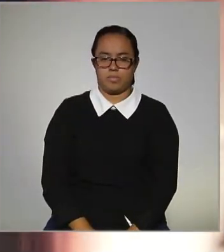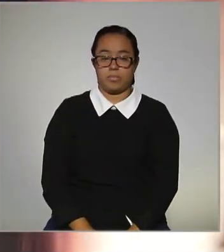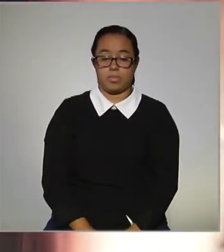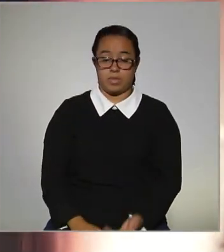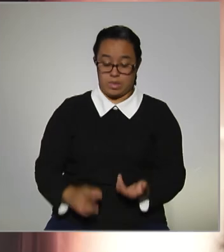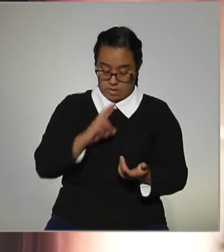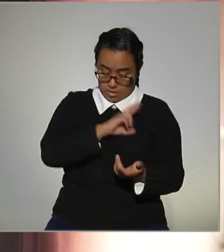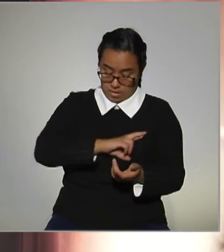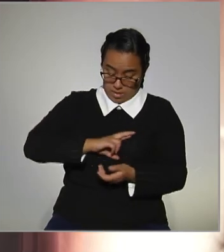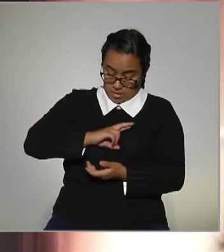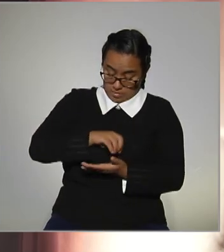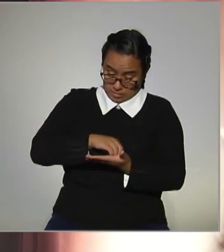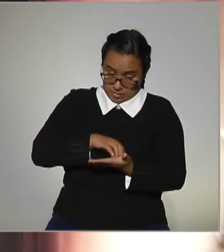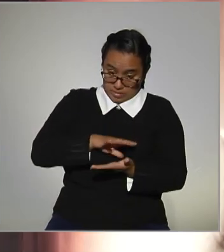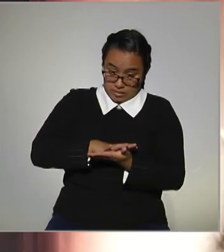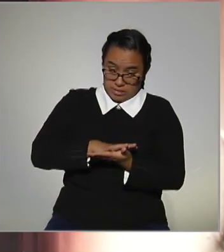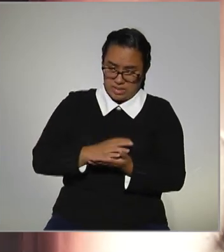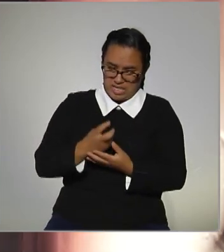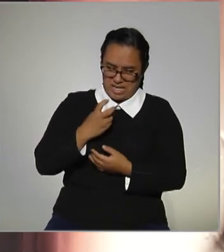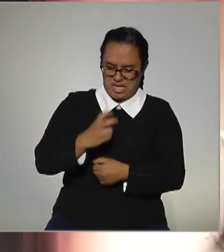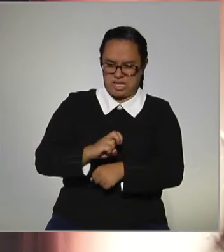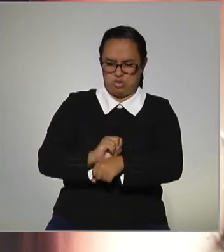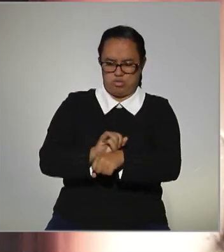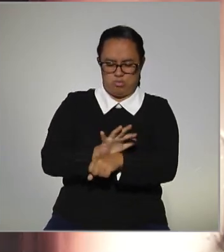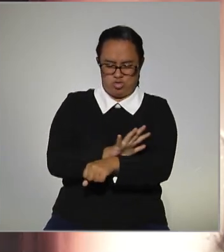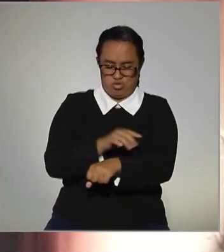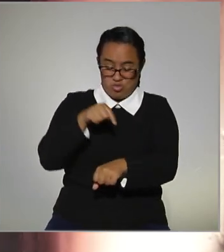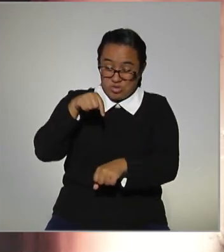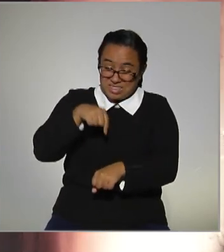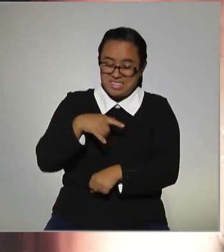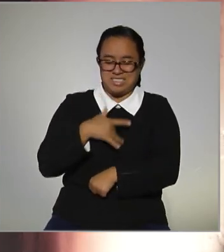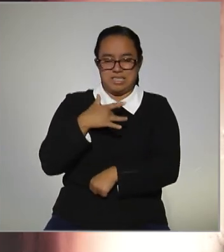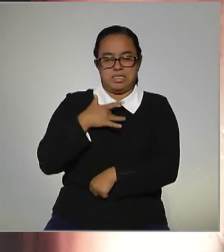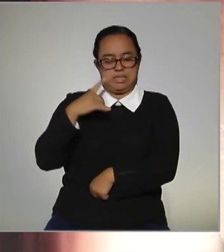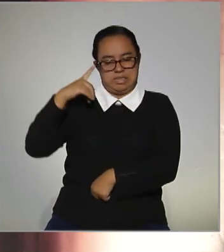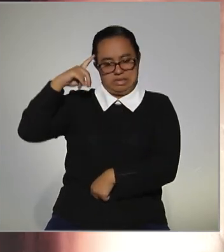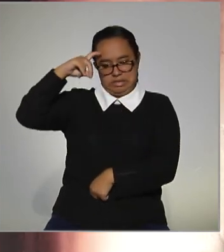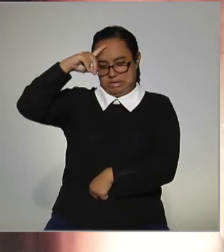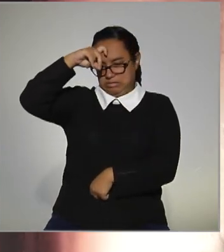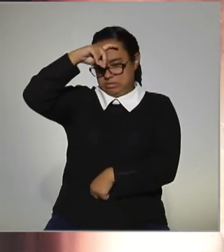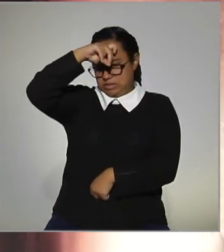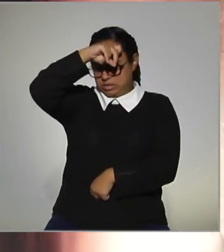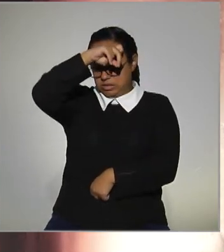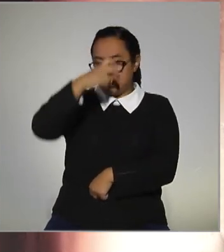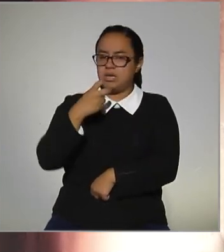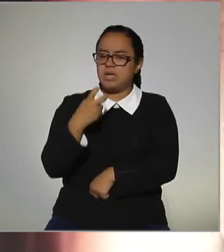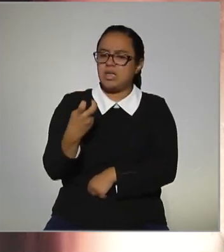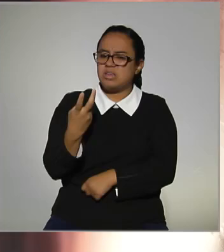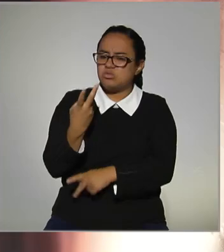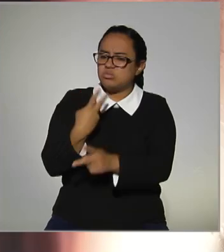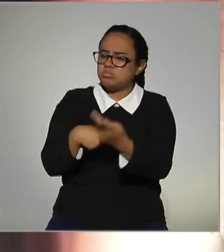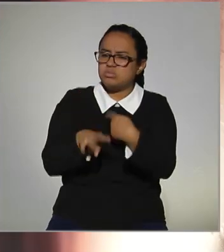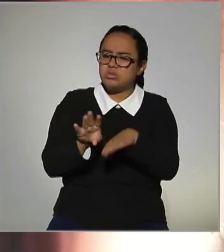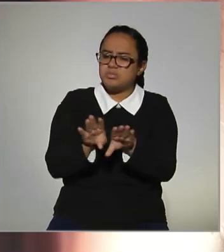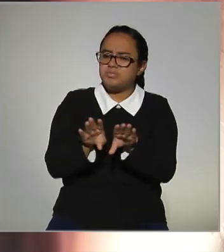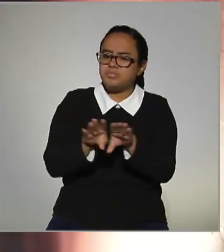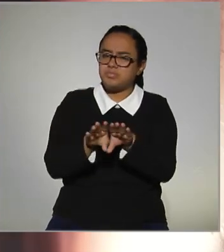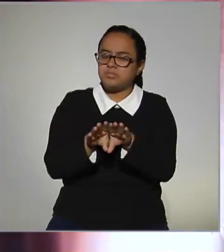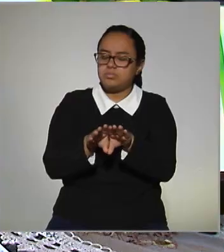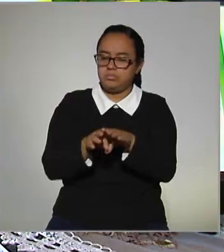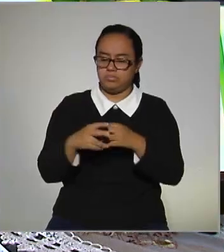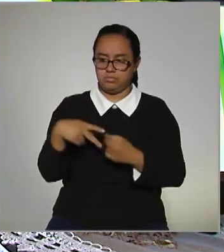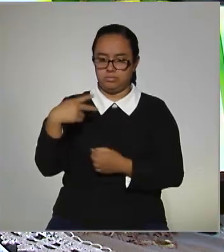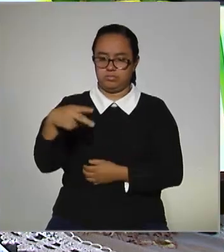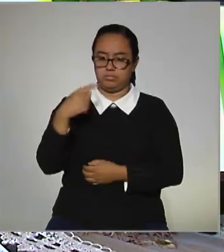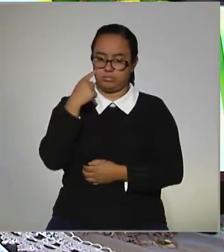El resentimiento es una emoción compleja que suele surgir a partir de la experiencia, la